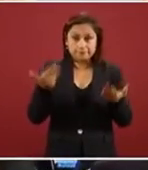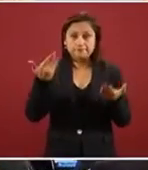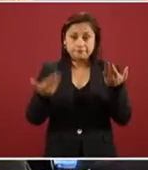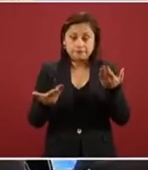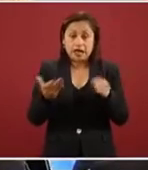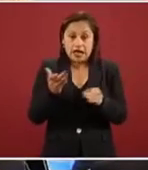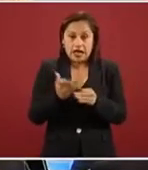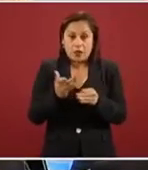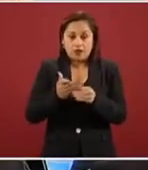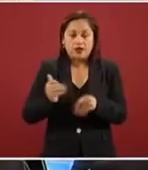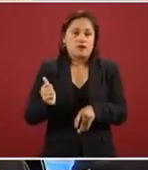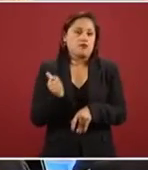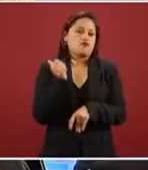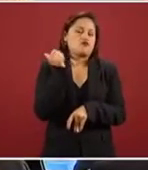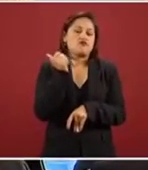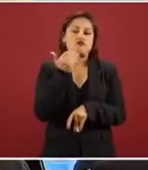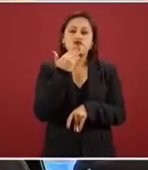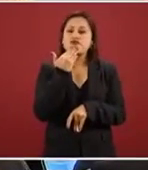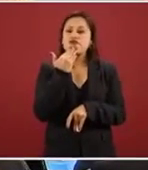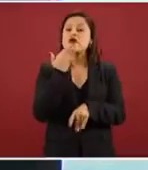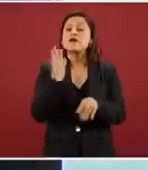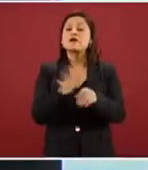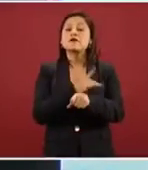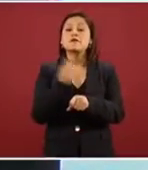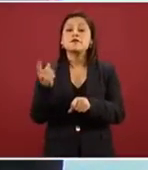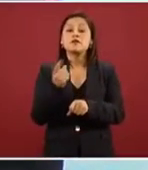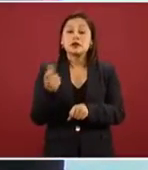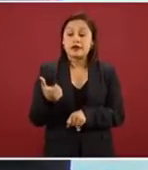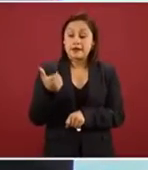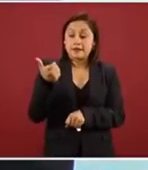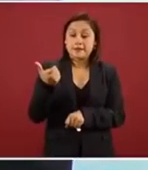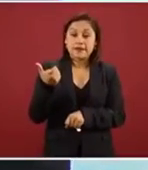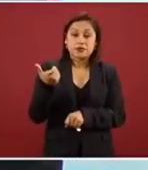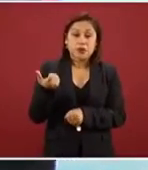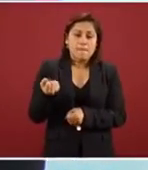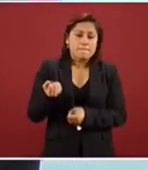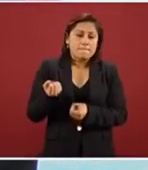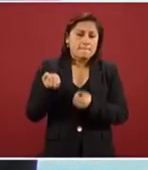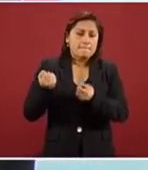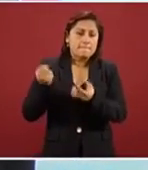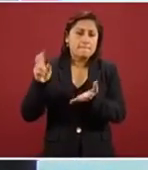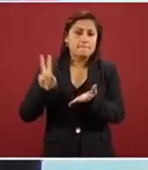porque cuando se fortalece el peso, bajamos